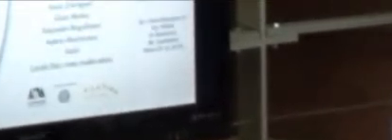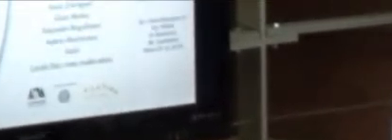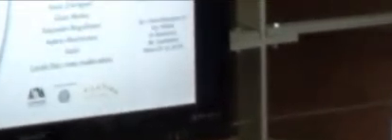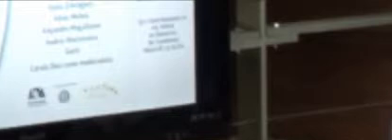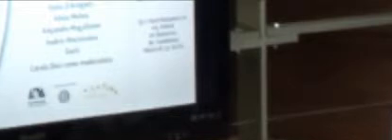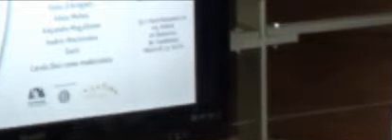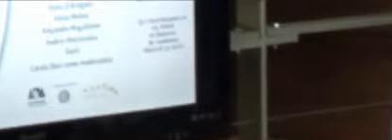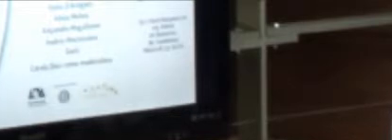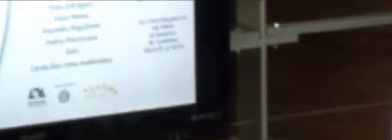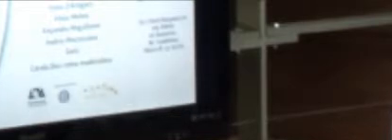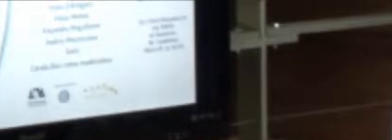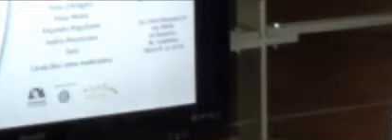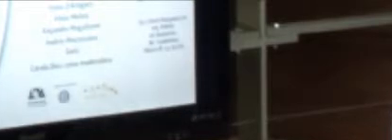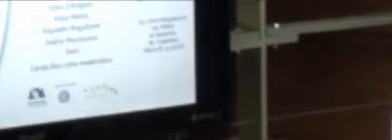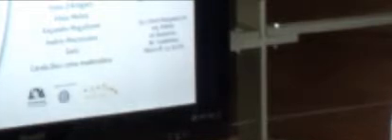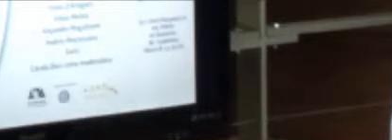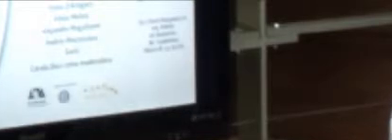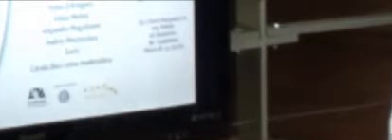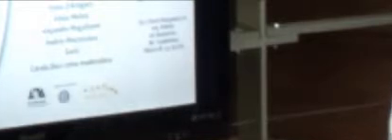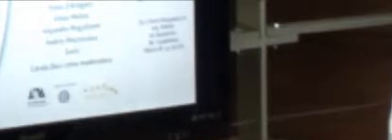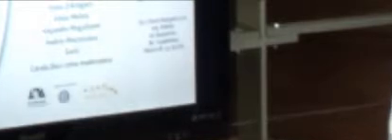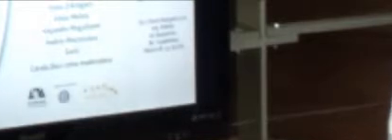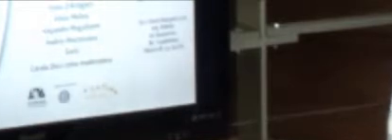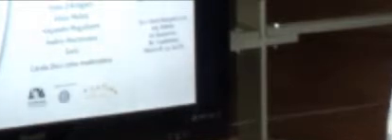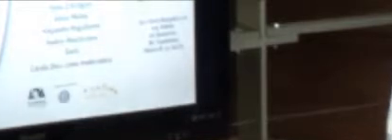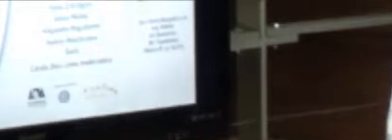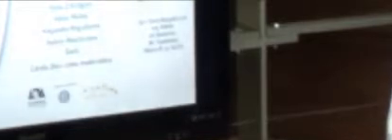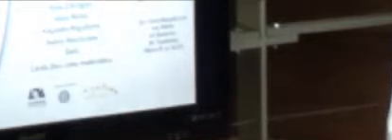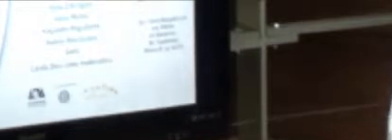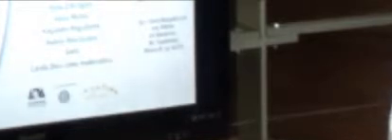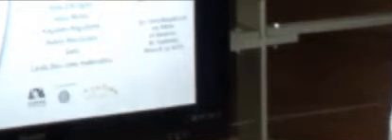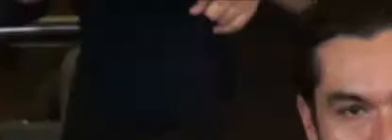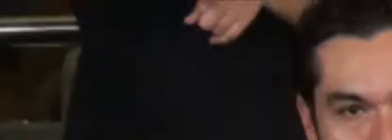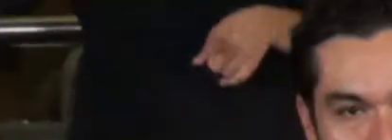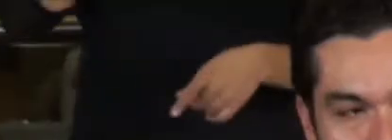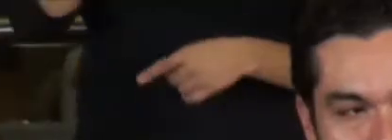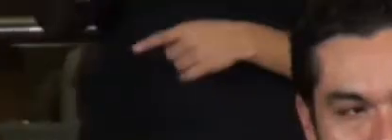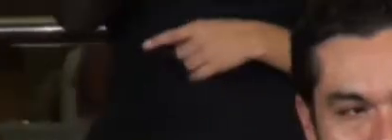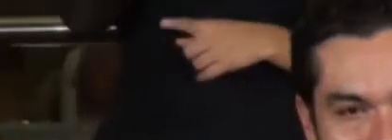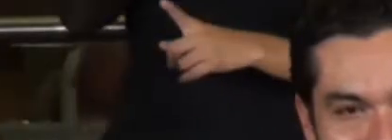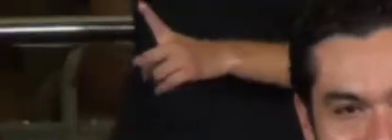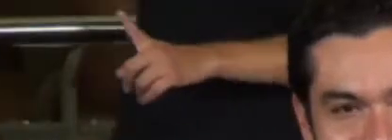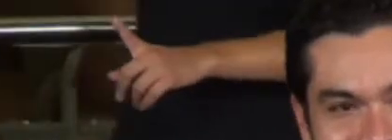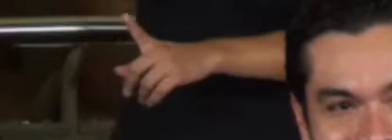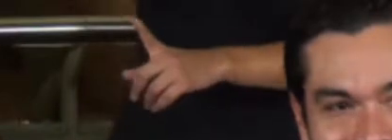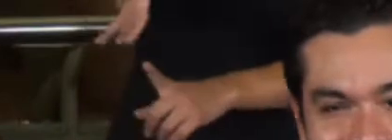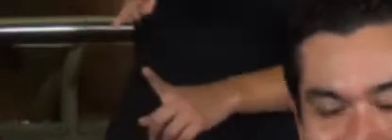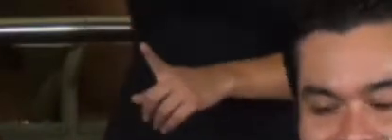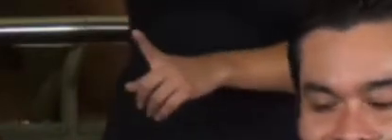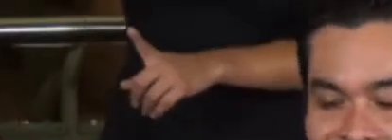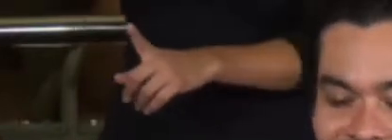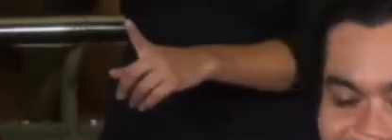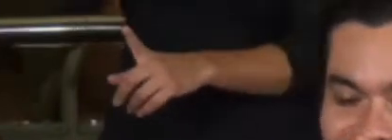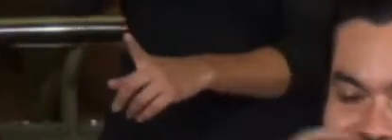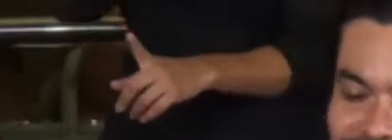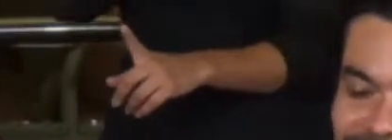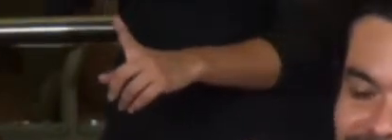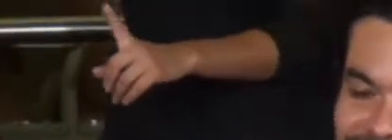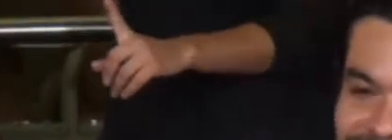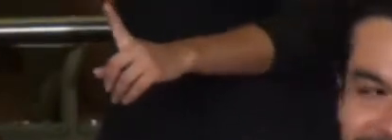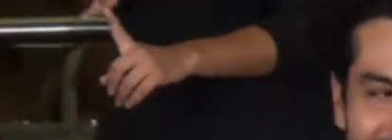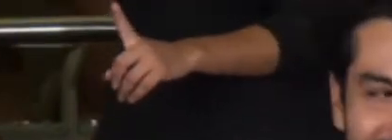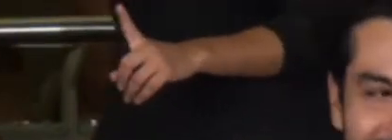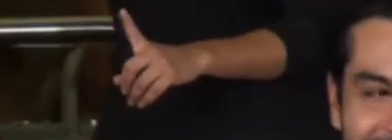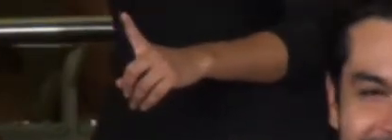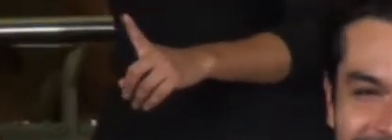sentimientos pues opuestos nos dice papá venció al miedo como un robot tirando rayos no y aquí dice toma